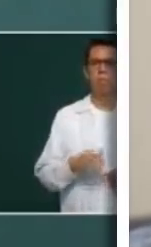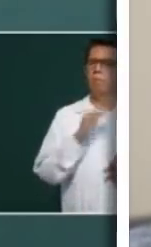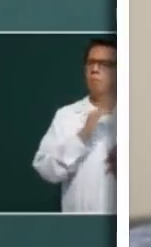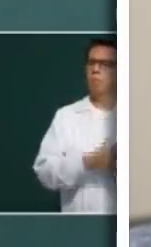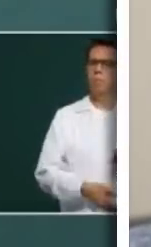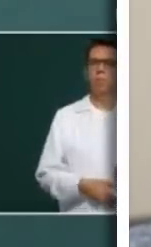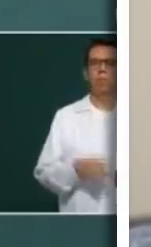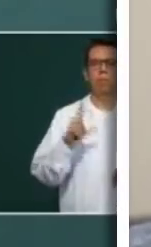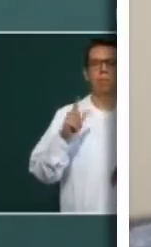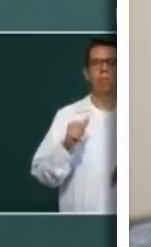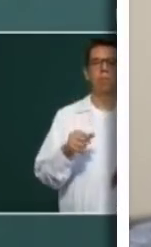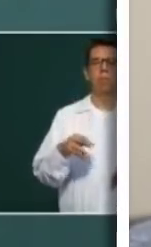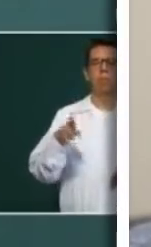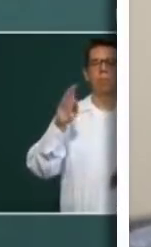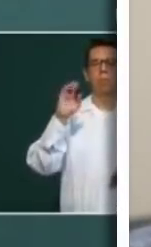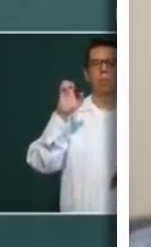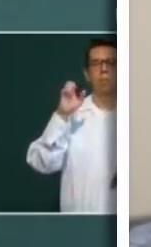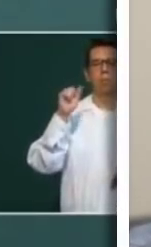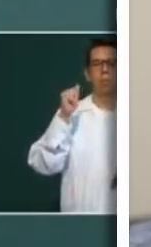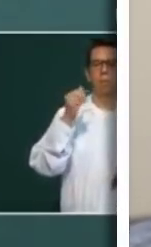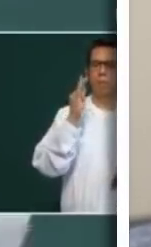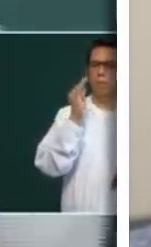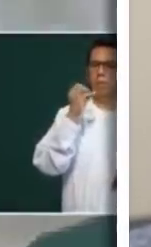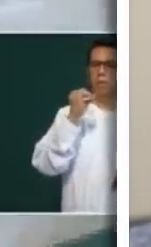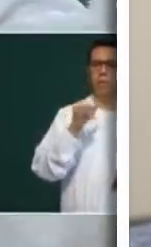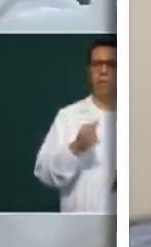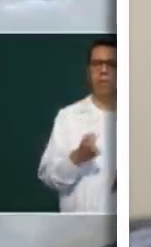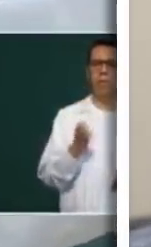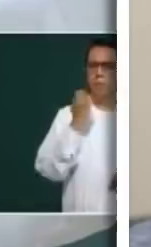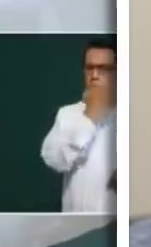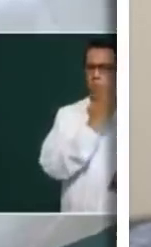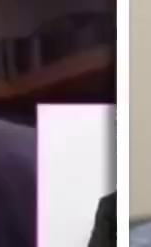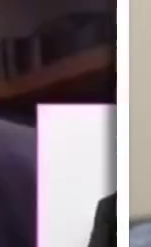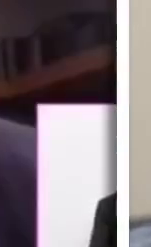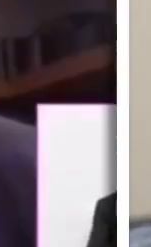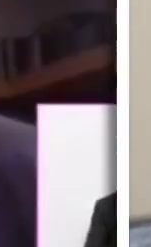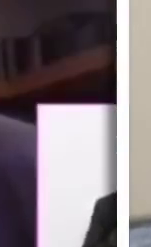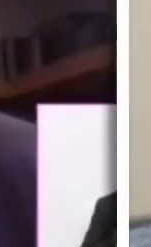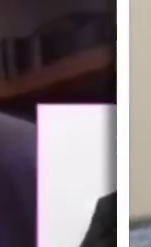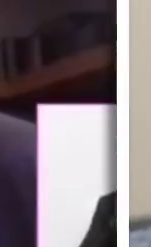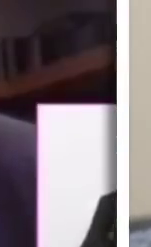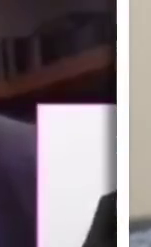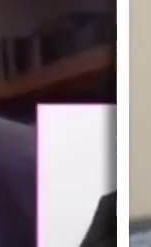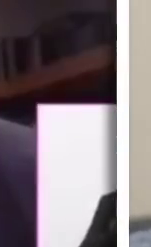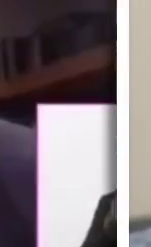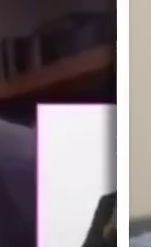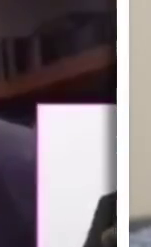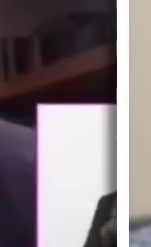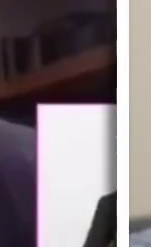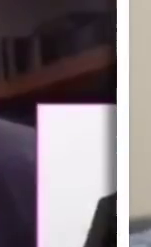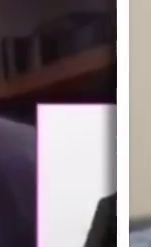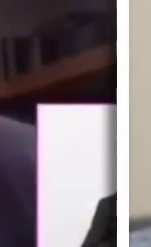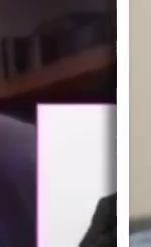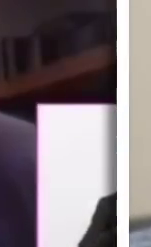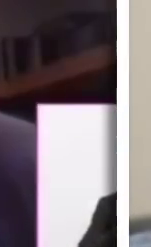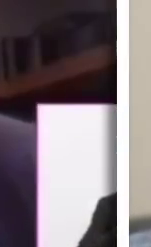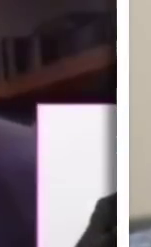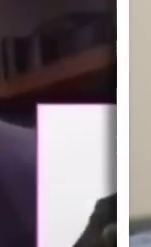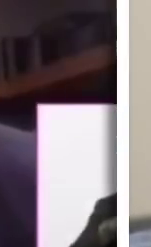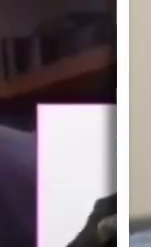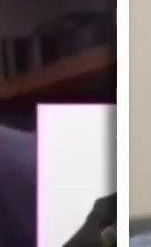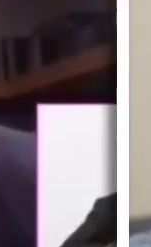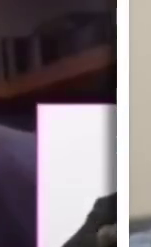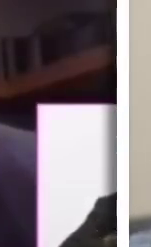después de voces que tienen una gran cantidad de seguidores fueron suspendidas en el día de hoy por twitter después de que el presidente reveló la